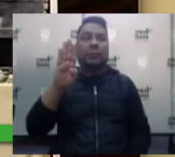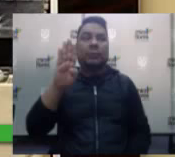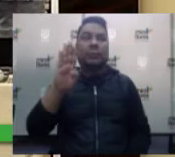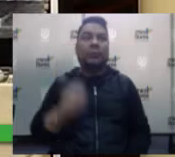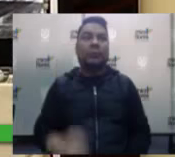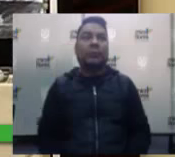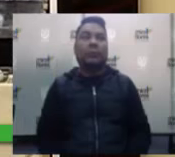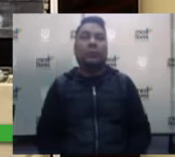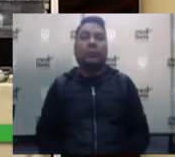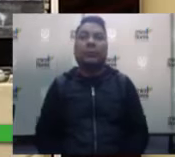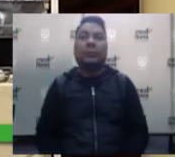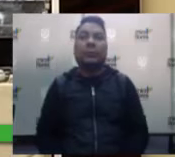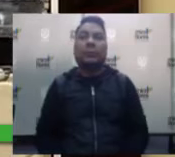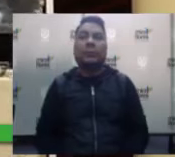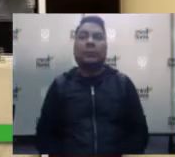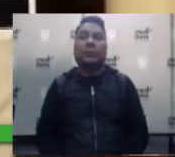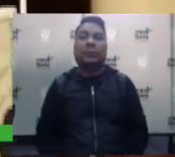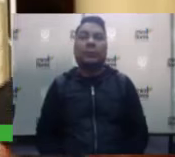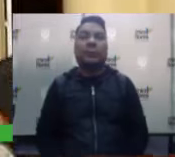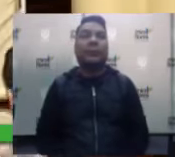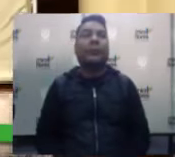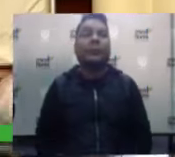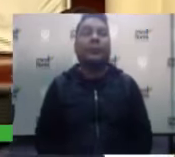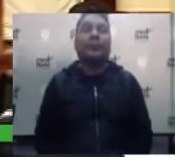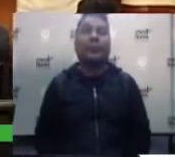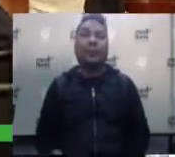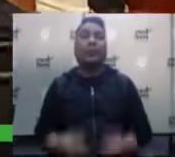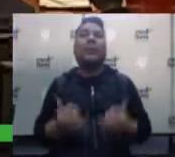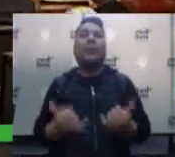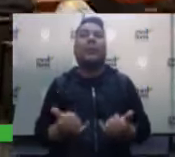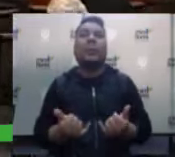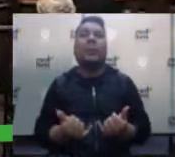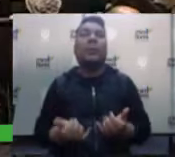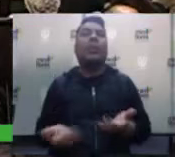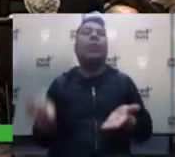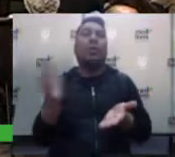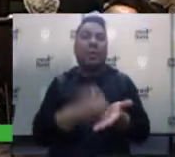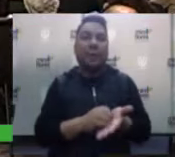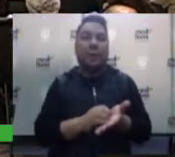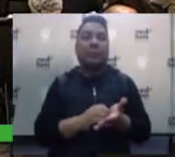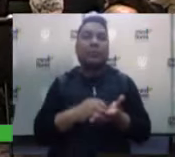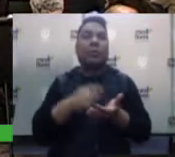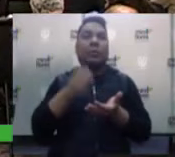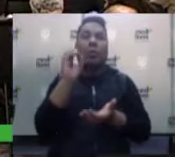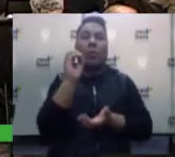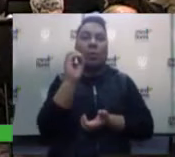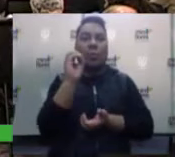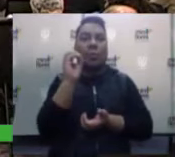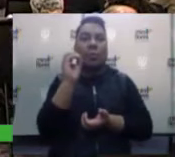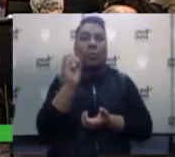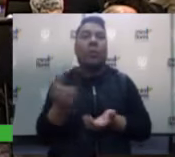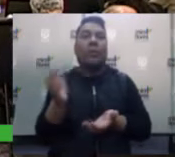Muy bien, gracias. A continuación vamos a proceder a colocar nuevamente las bolillas para el segundo bloque.